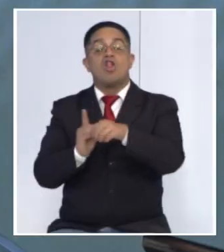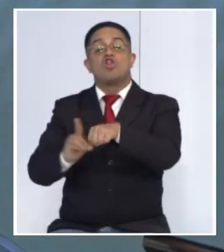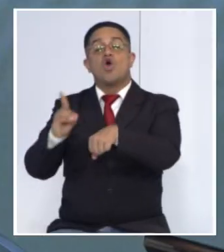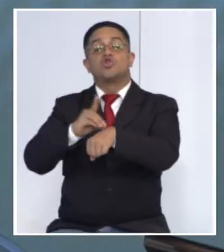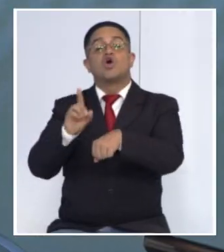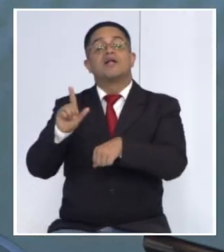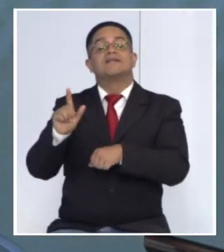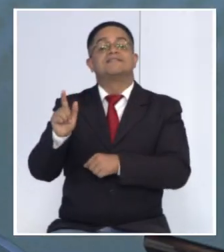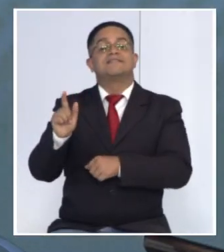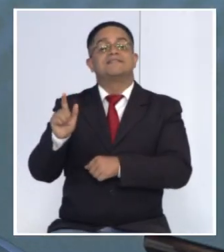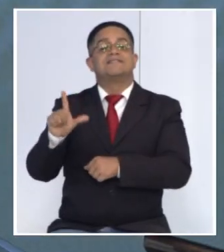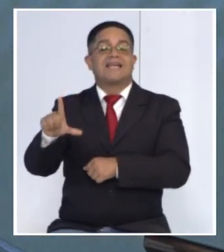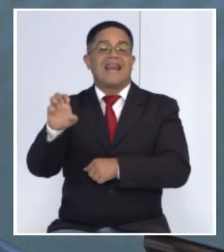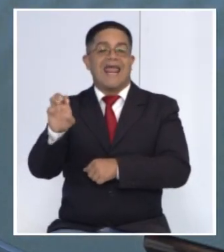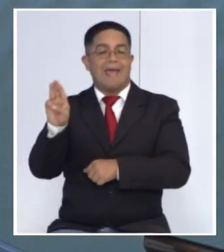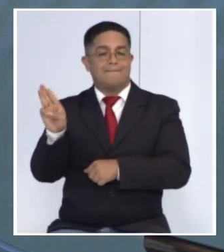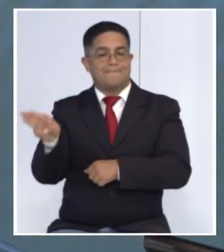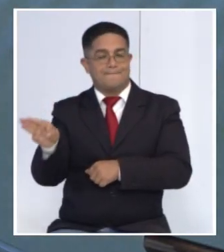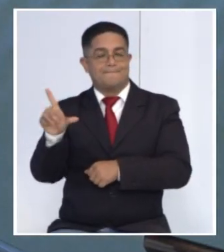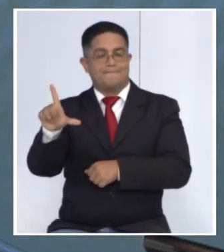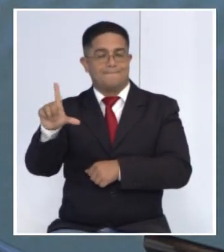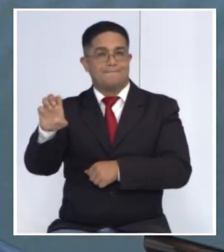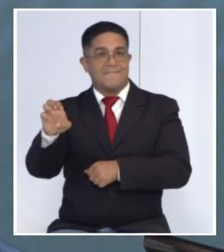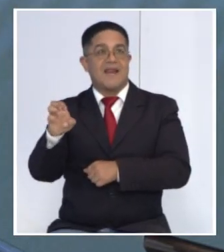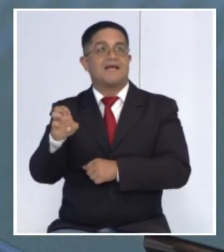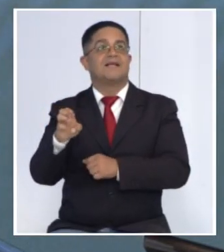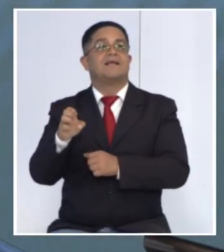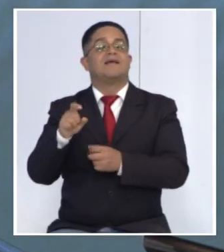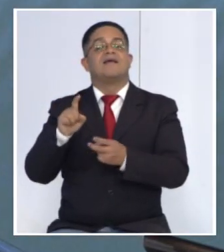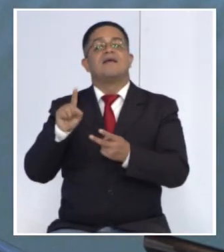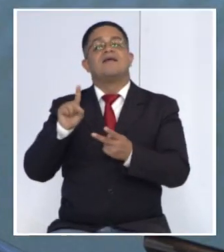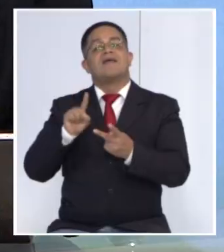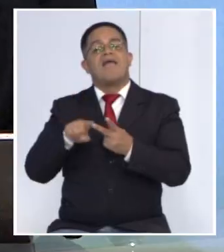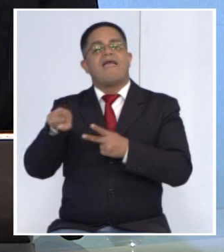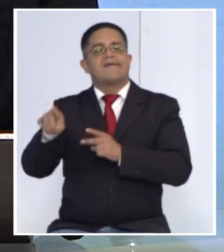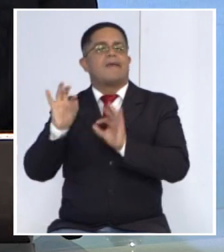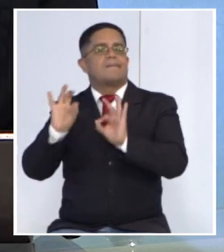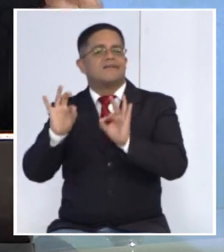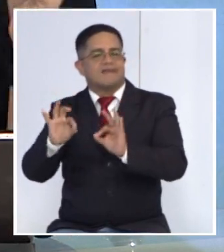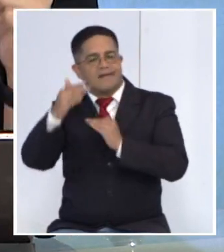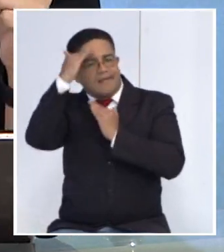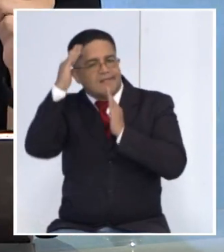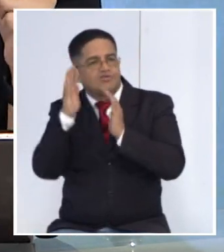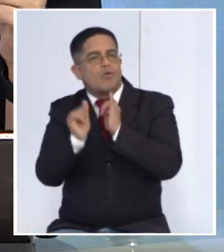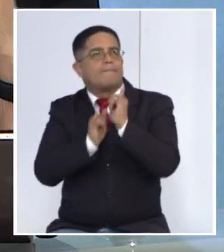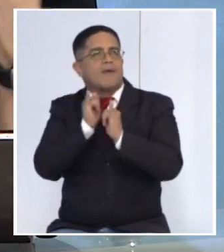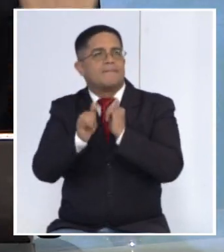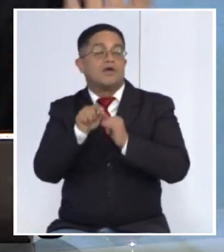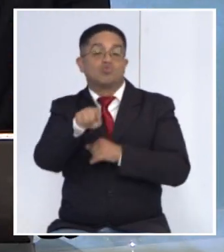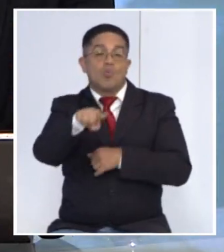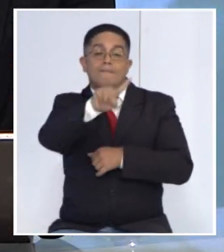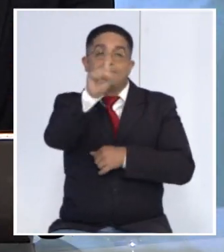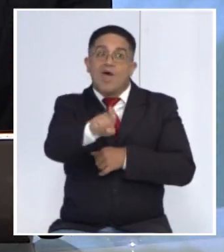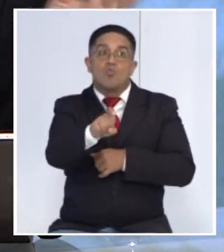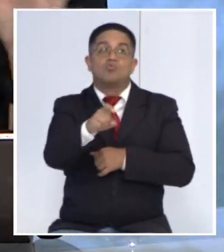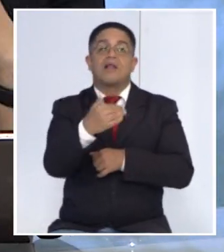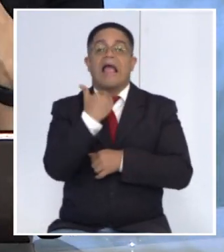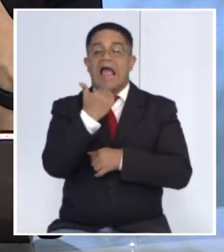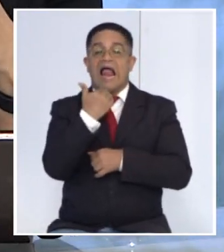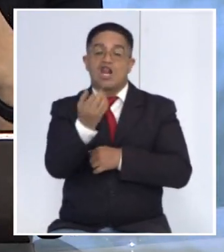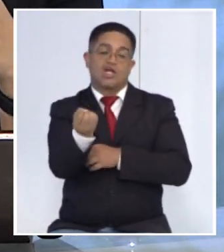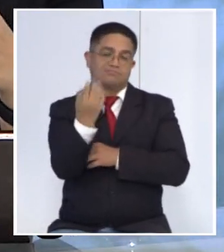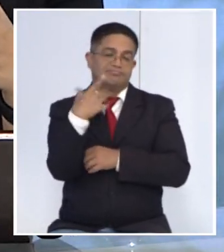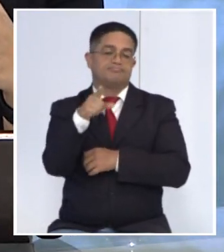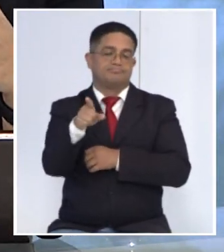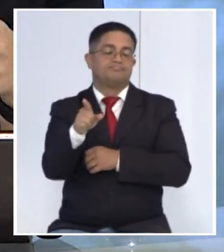Eunice Temple nos seguirá acompañando. Temple, ella es especialista en pediatría, así que si tiene preguntas o comentarios, las redes